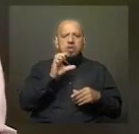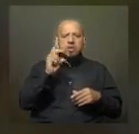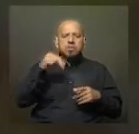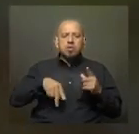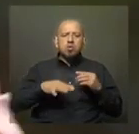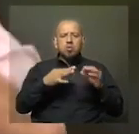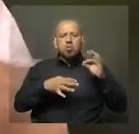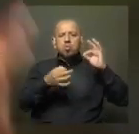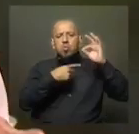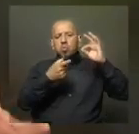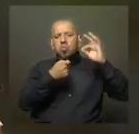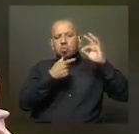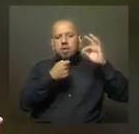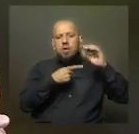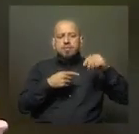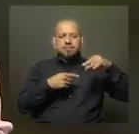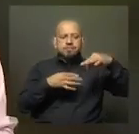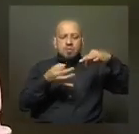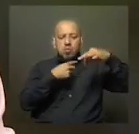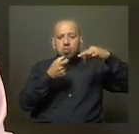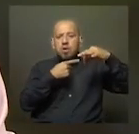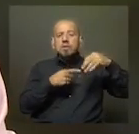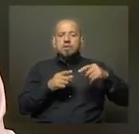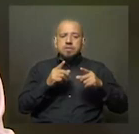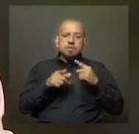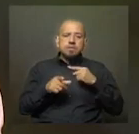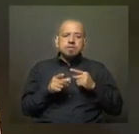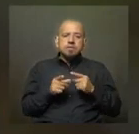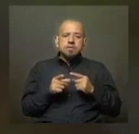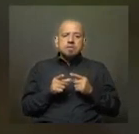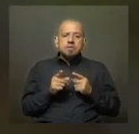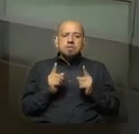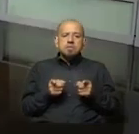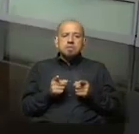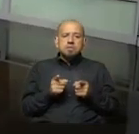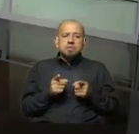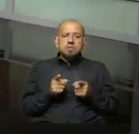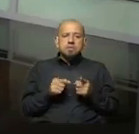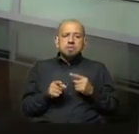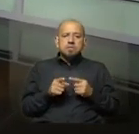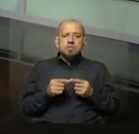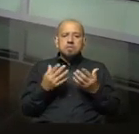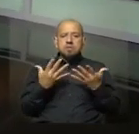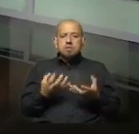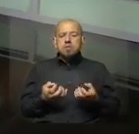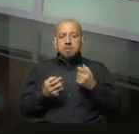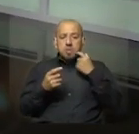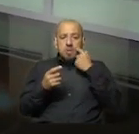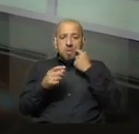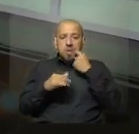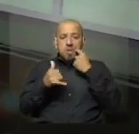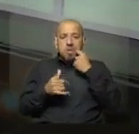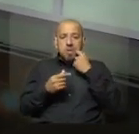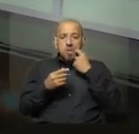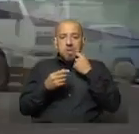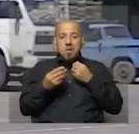están empezando, están en oferta, están muy, muy bien. Y hago además un comentario más. La sequía favorece que tengan buen sabor.